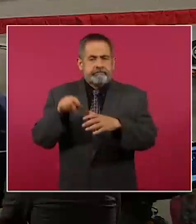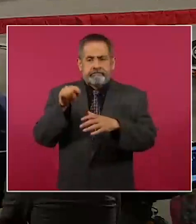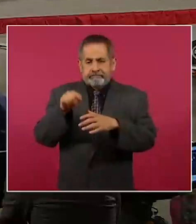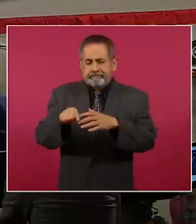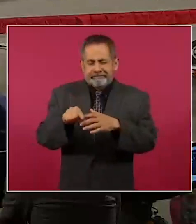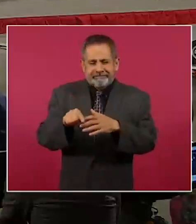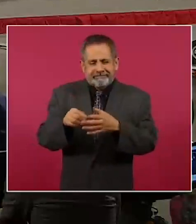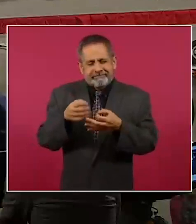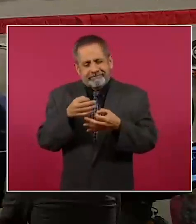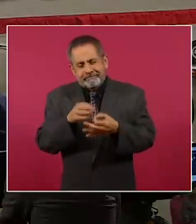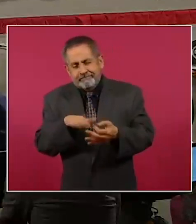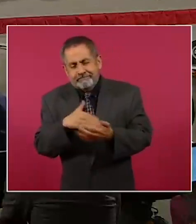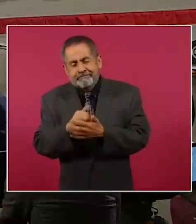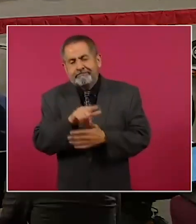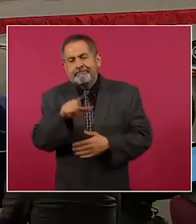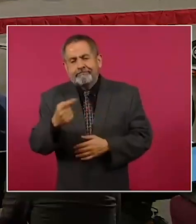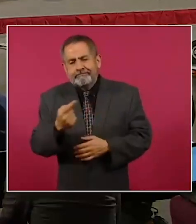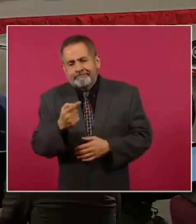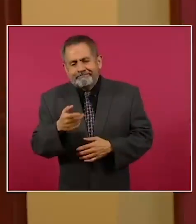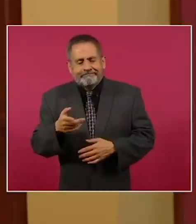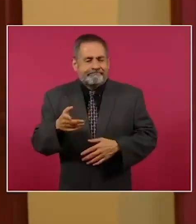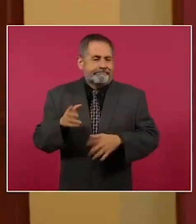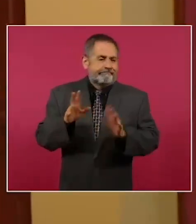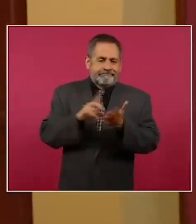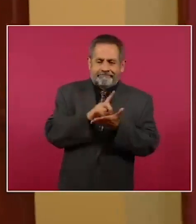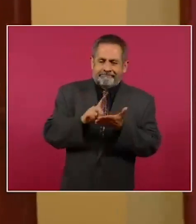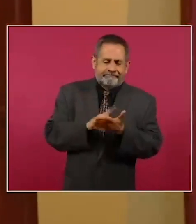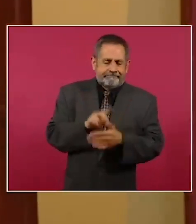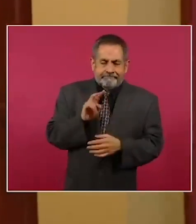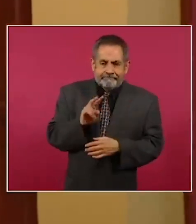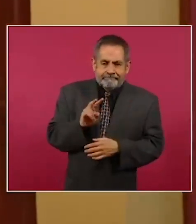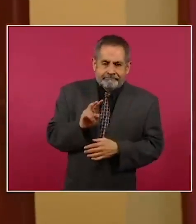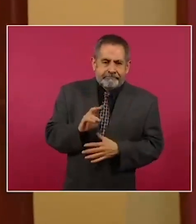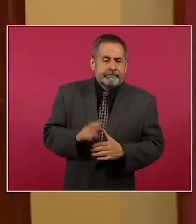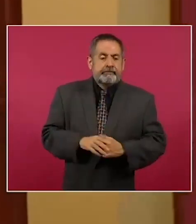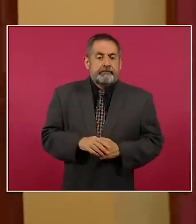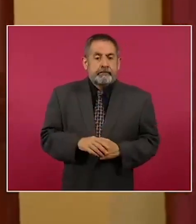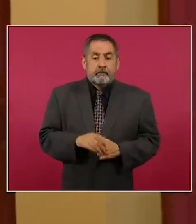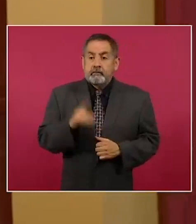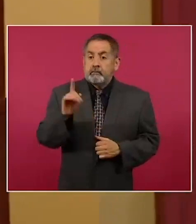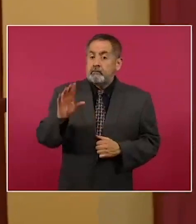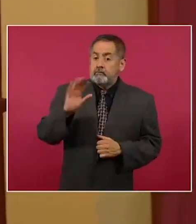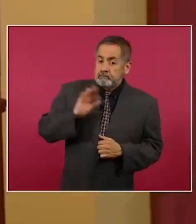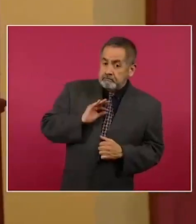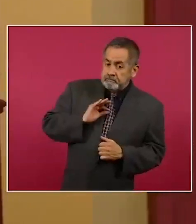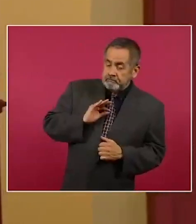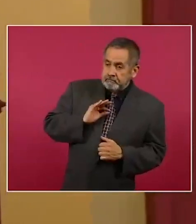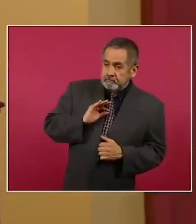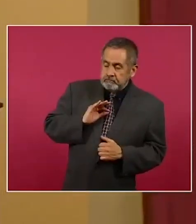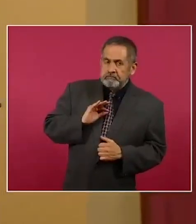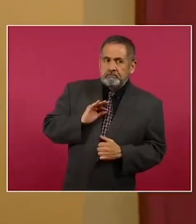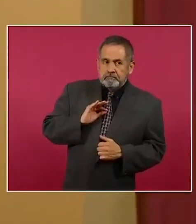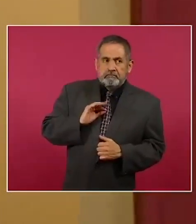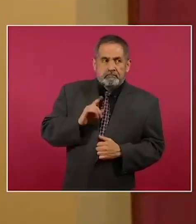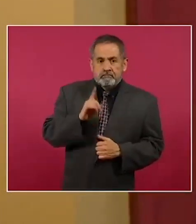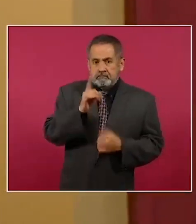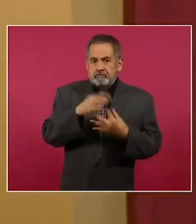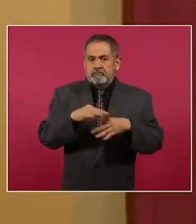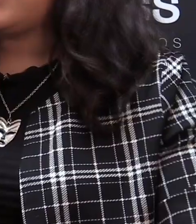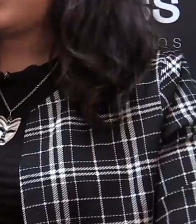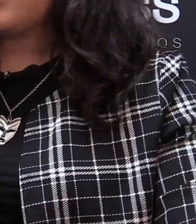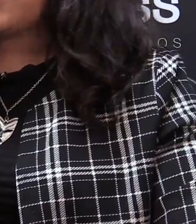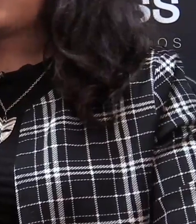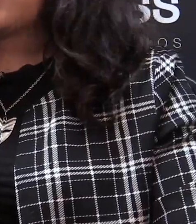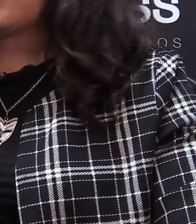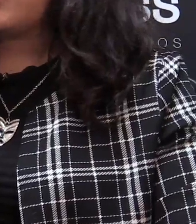cierta manera, el gobierno lo que hizo fue abrir un espacio para que Hugo López-Gatell diera campañas de prevención y de información acerca